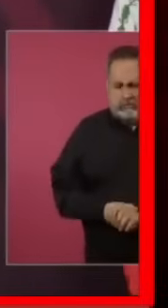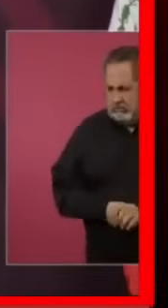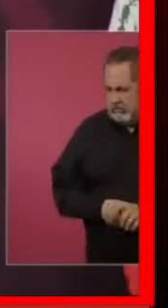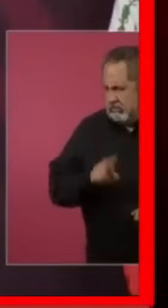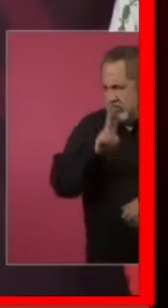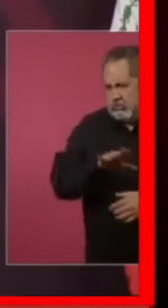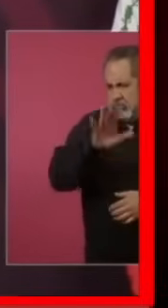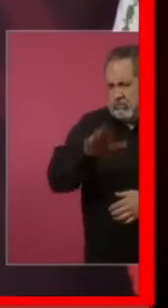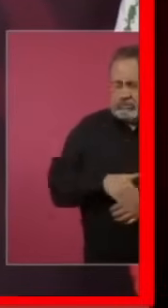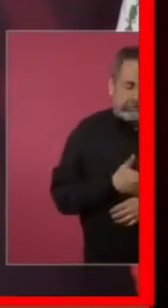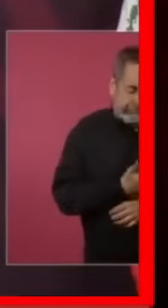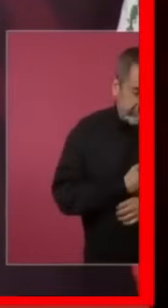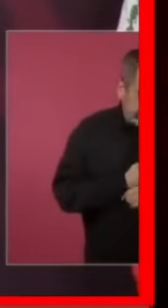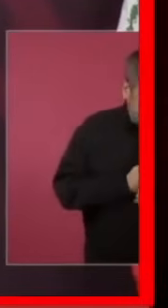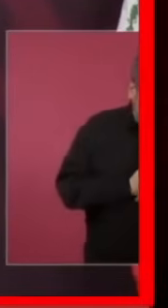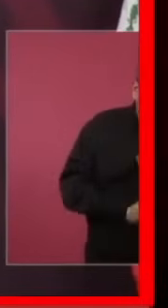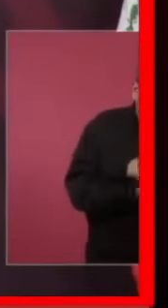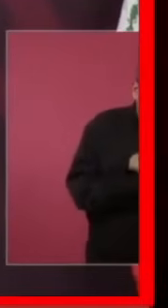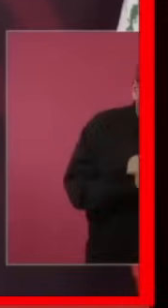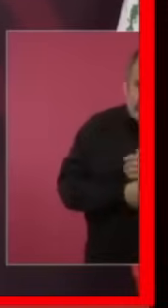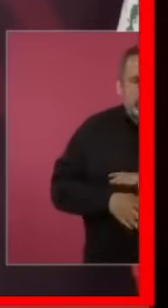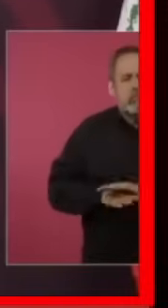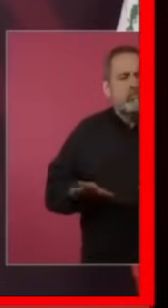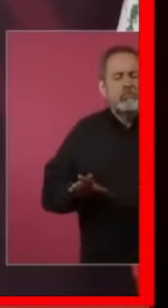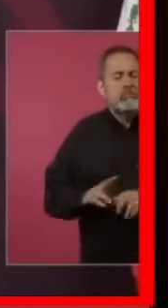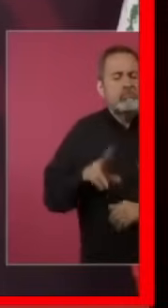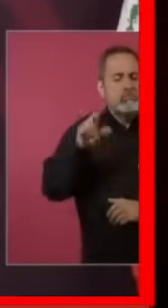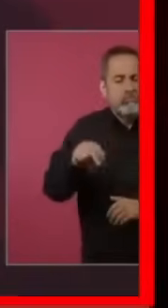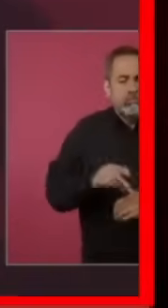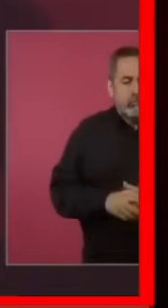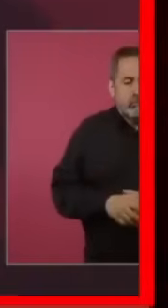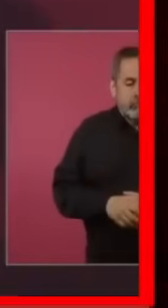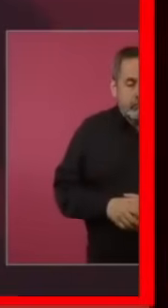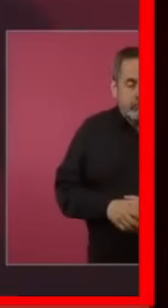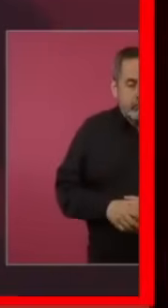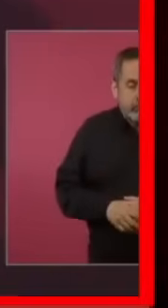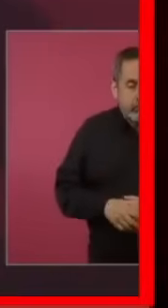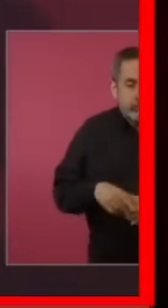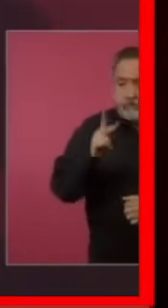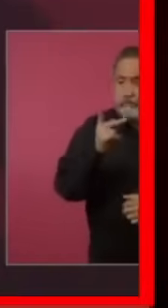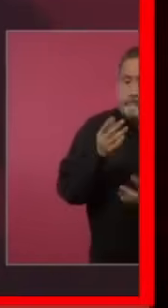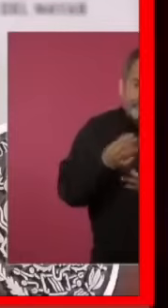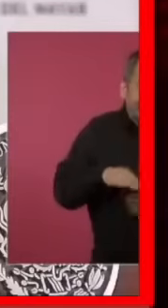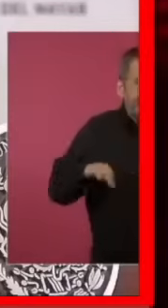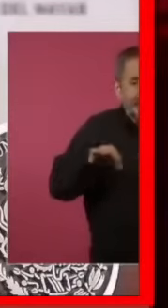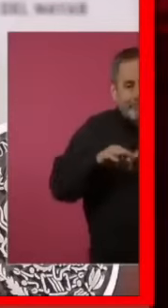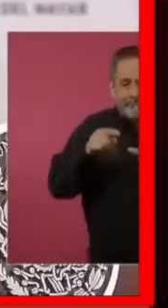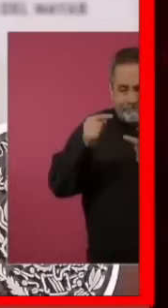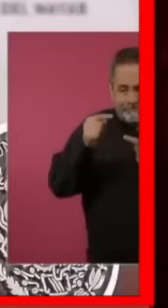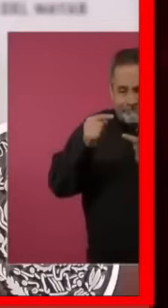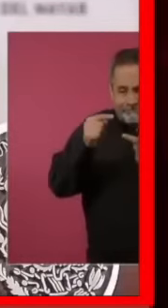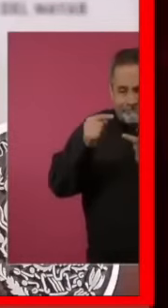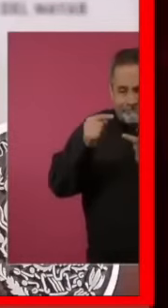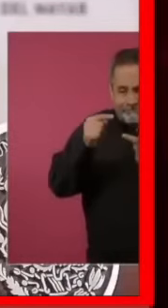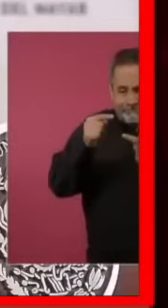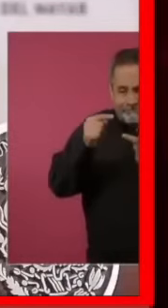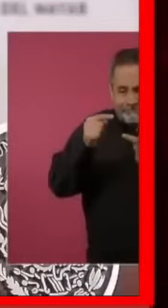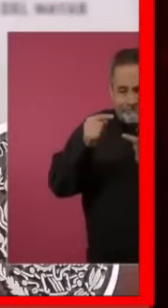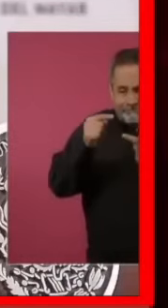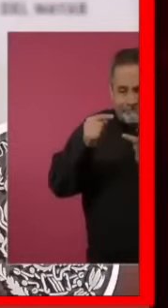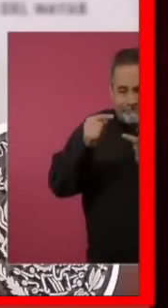Nunca lo haríamos. Pero hay cuestiones que son fundamentales.